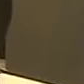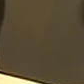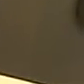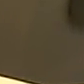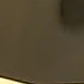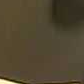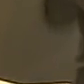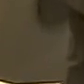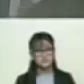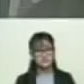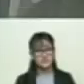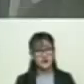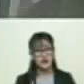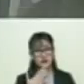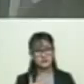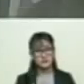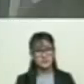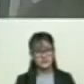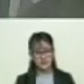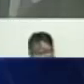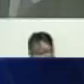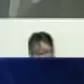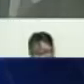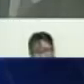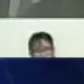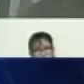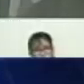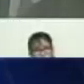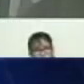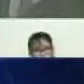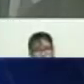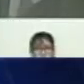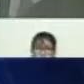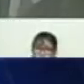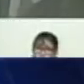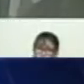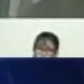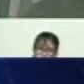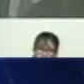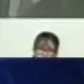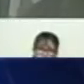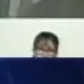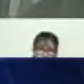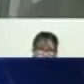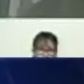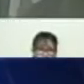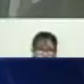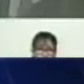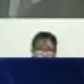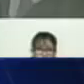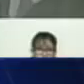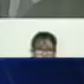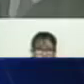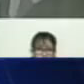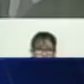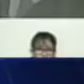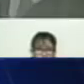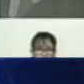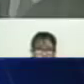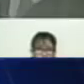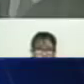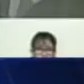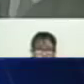los representantes de los medios. Todos tenemos que estar de acuerdo con la paz y indudablemente que tenemos por